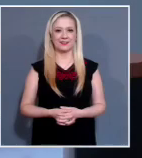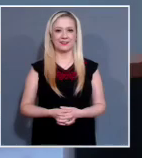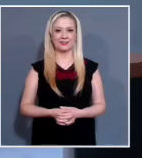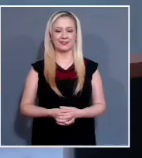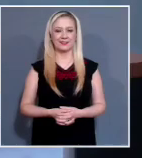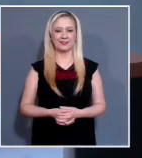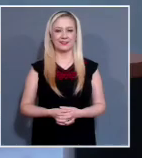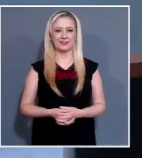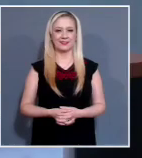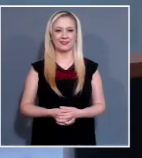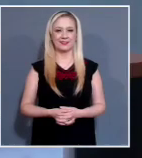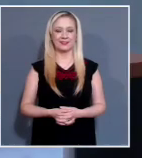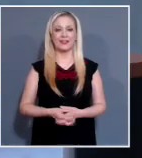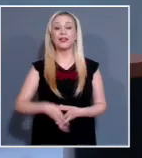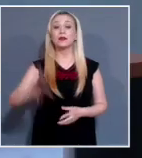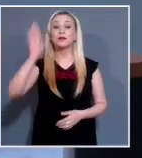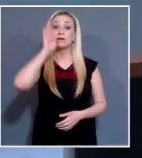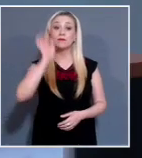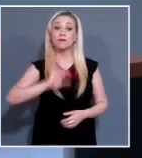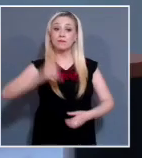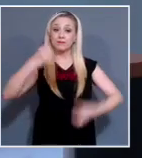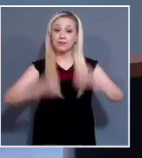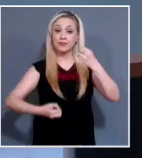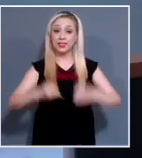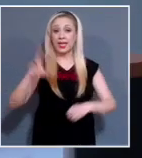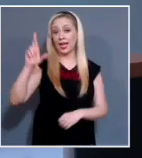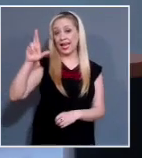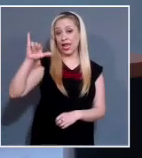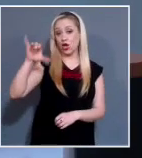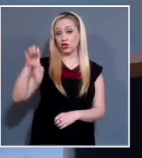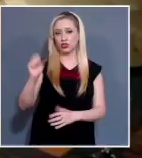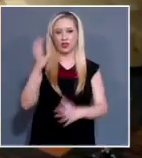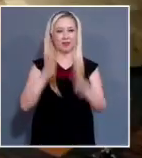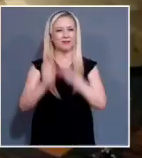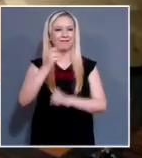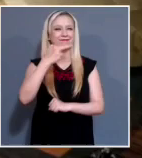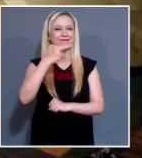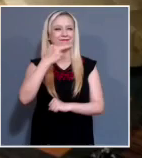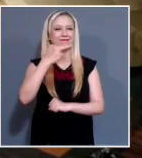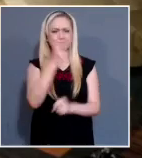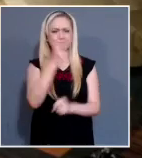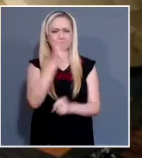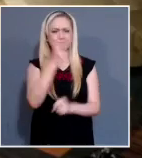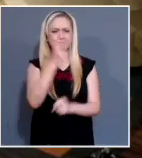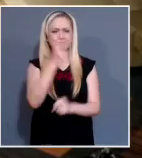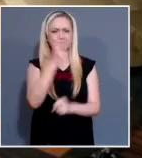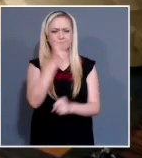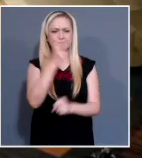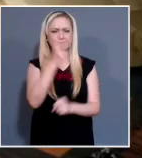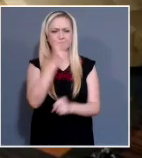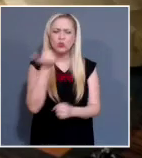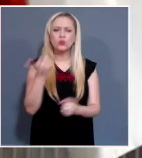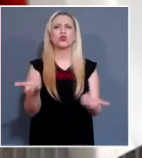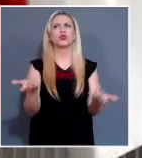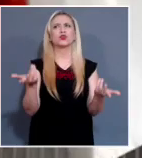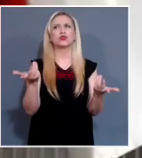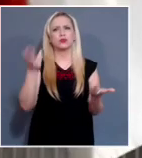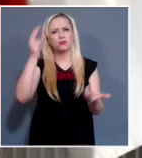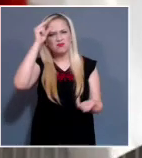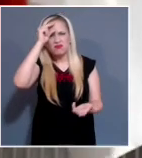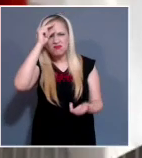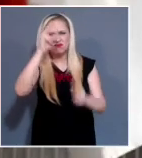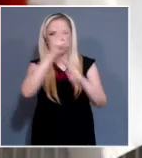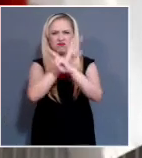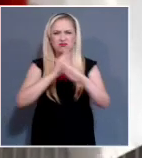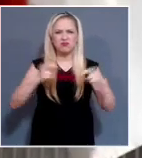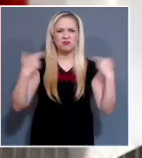La ministra Ana Margarita Ríos Farjat invitó a estudiantes, academia y especialistas de diversas disciplinas a sumarse al Poder Judicial con el